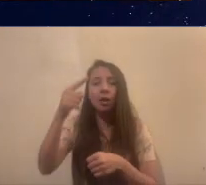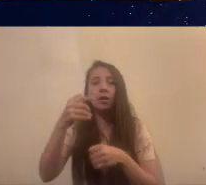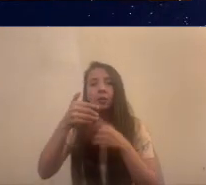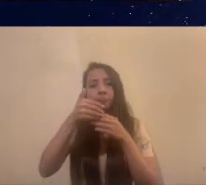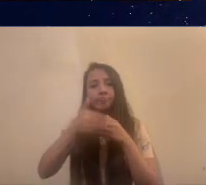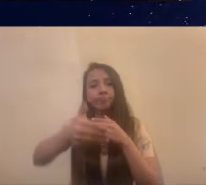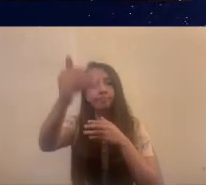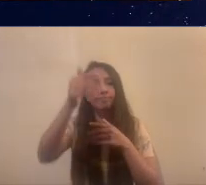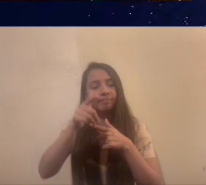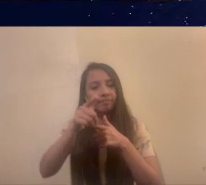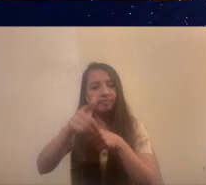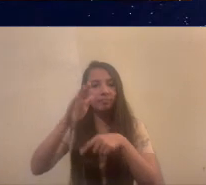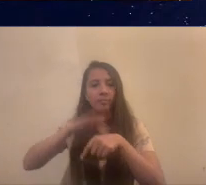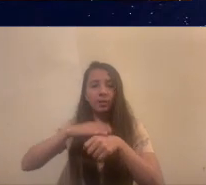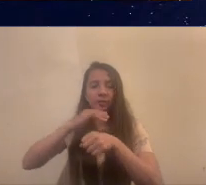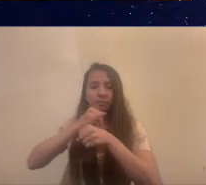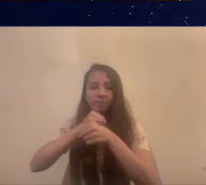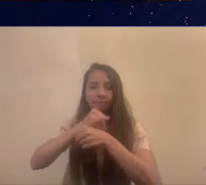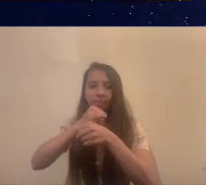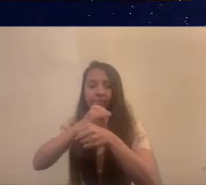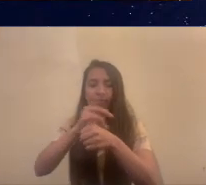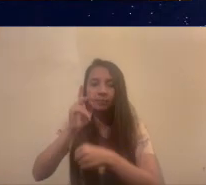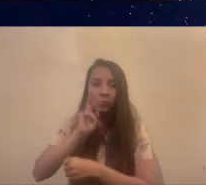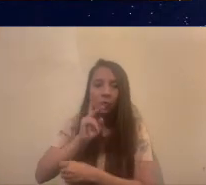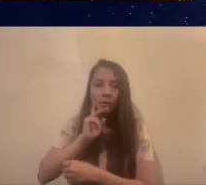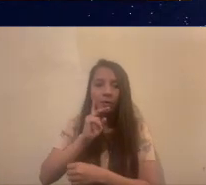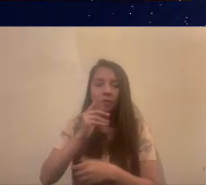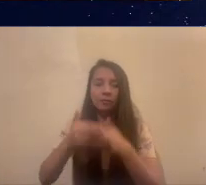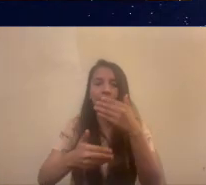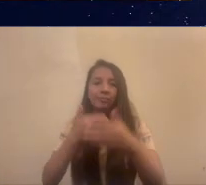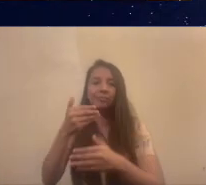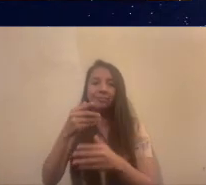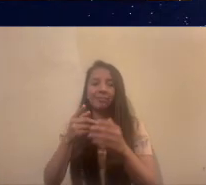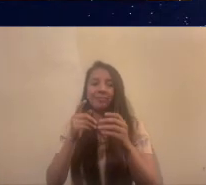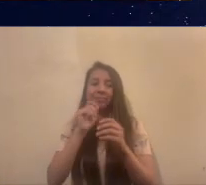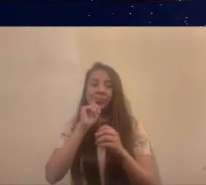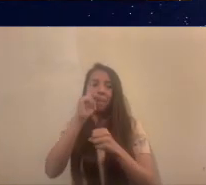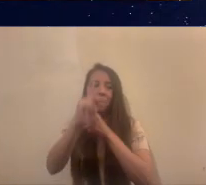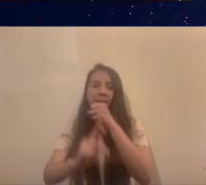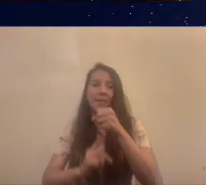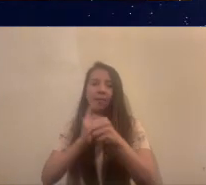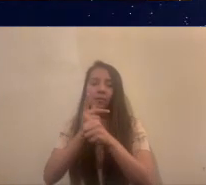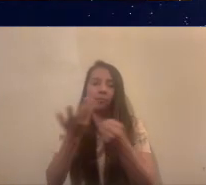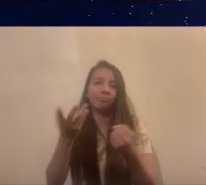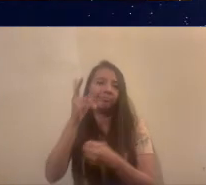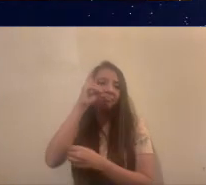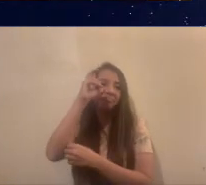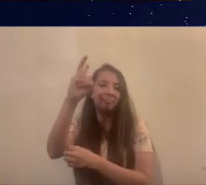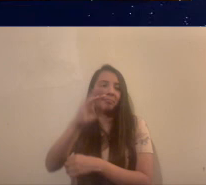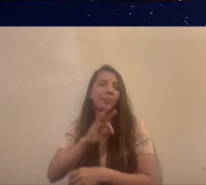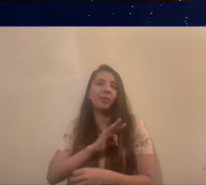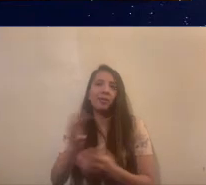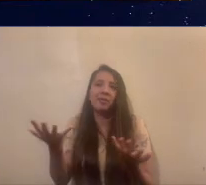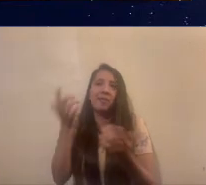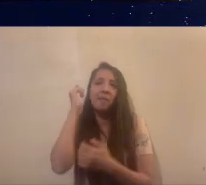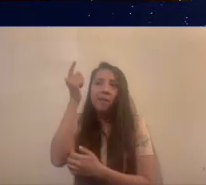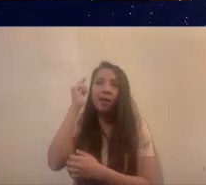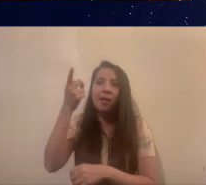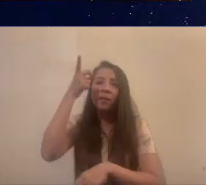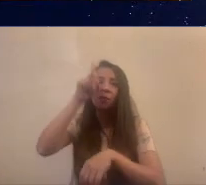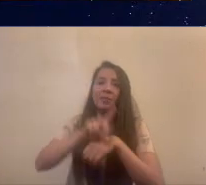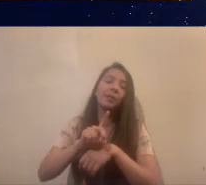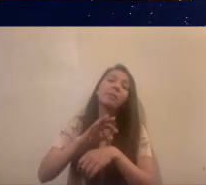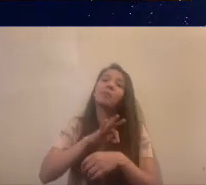seguir adelante con este tipo de experimentaciones. Y como por supuesto en esto de lo planetario soñar no cuesta nada, ¿quién dice poder